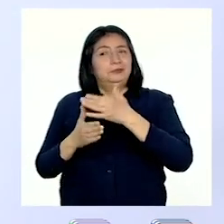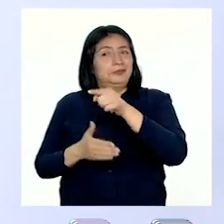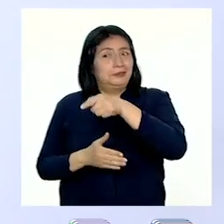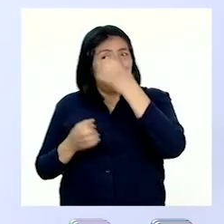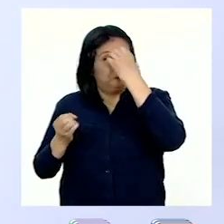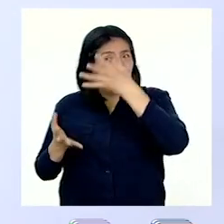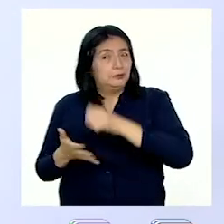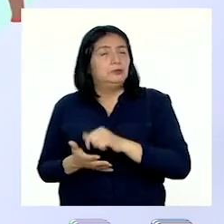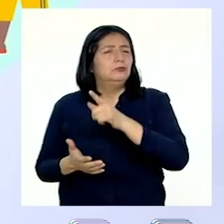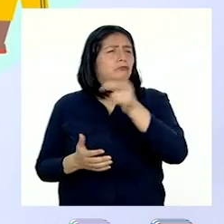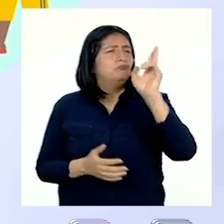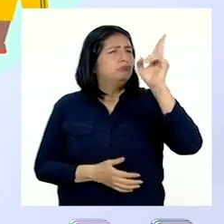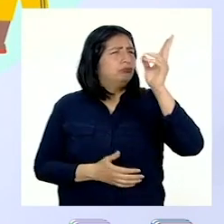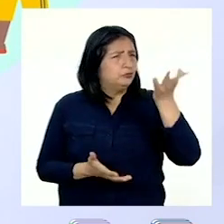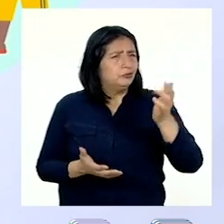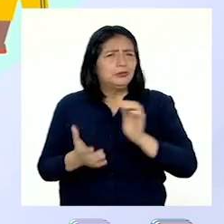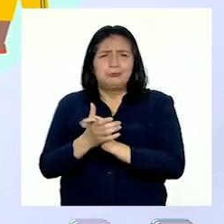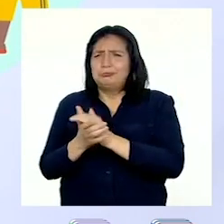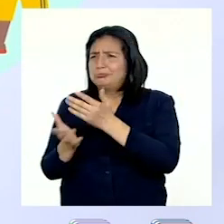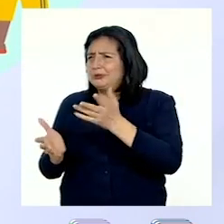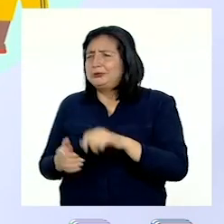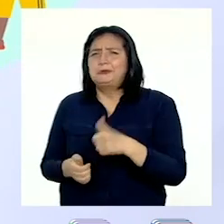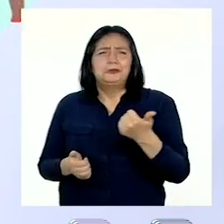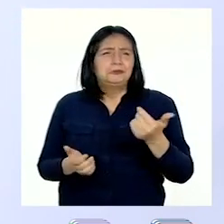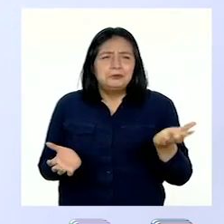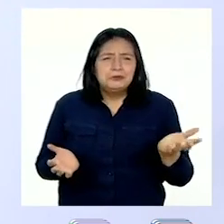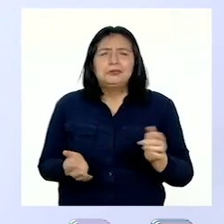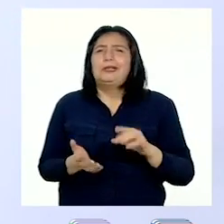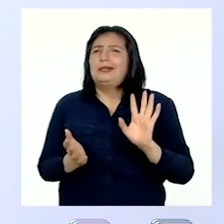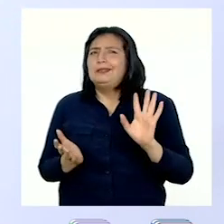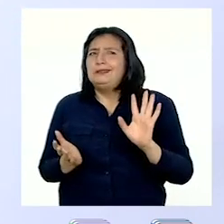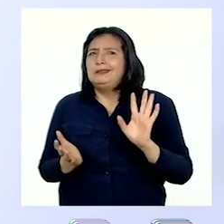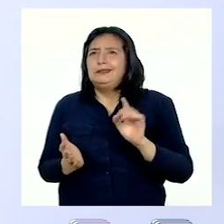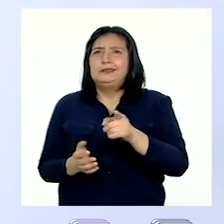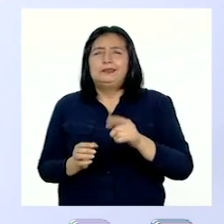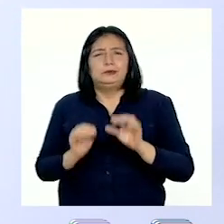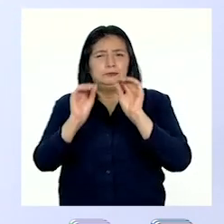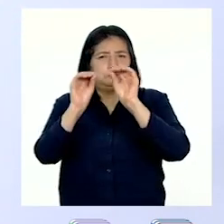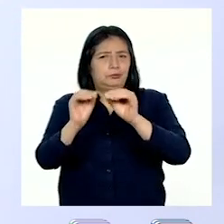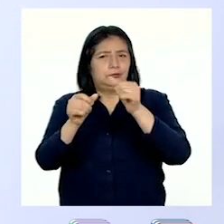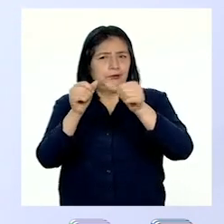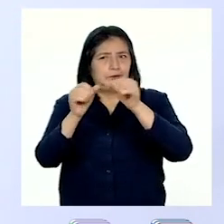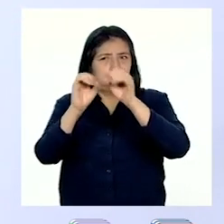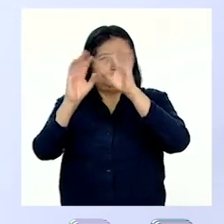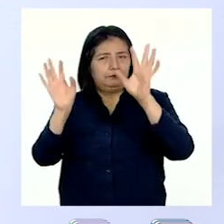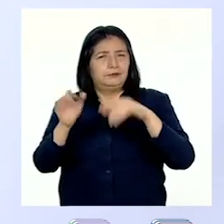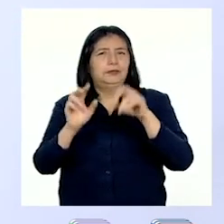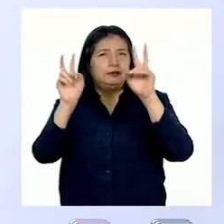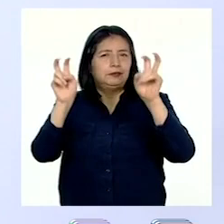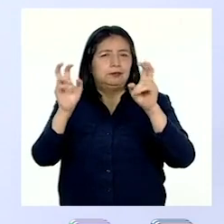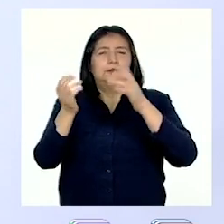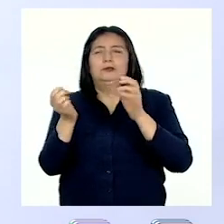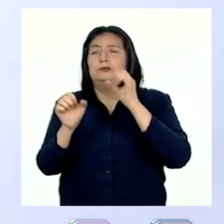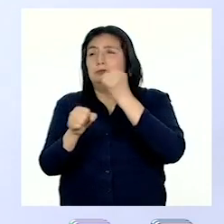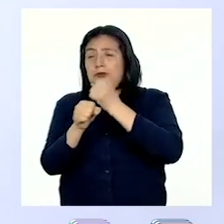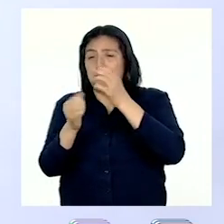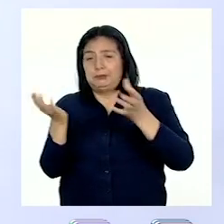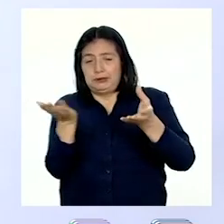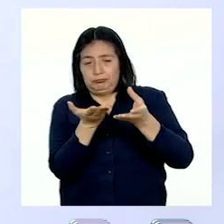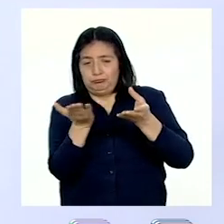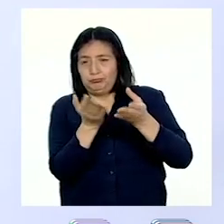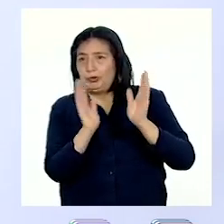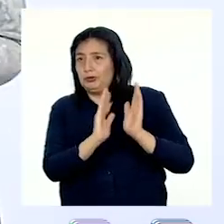esta información con sus profesores, compañeras y compañeros y coloquen fecha y títulos a sus trabajos para que los puedan organizar en